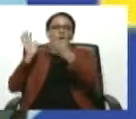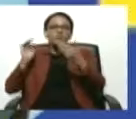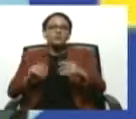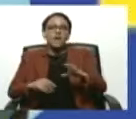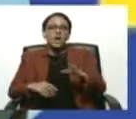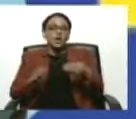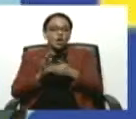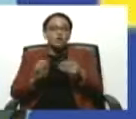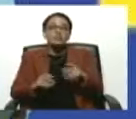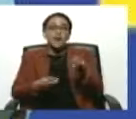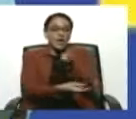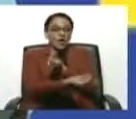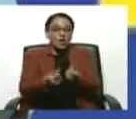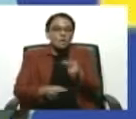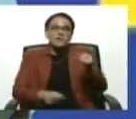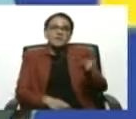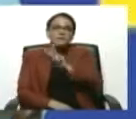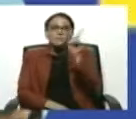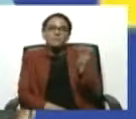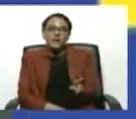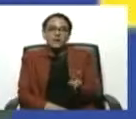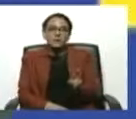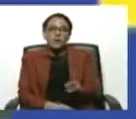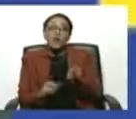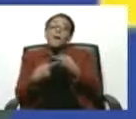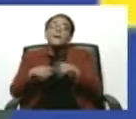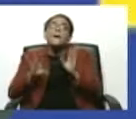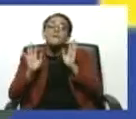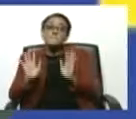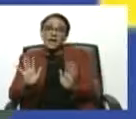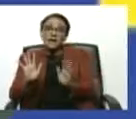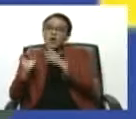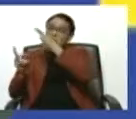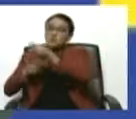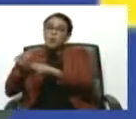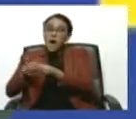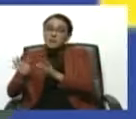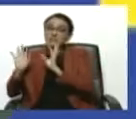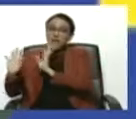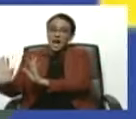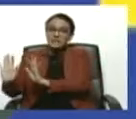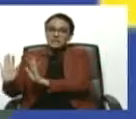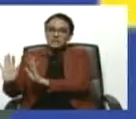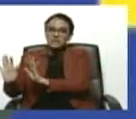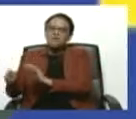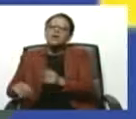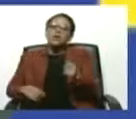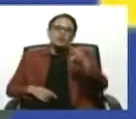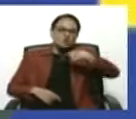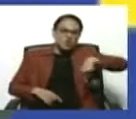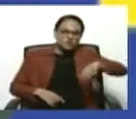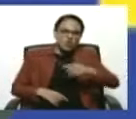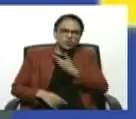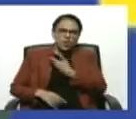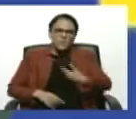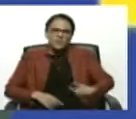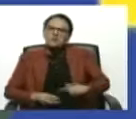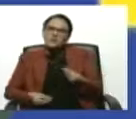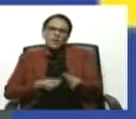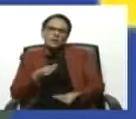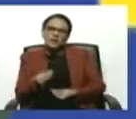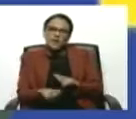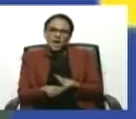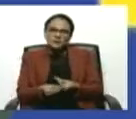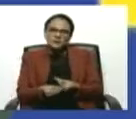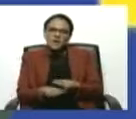al cuerpo económico nacional. Sin embargo, siempre, y lo decía el presidente en su mensaje,